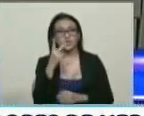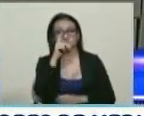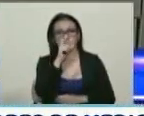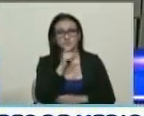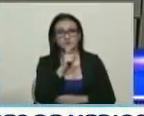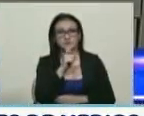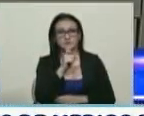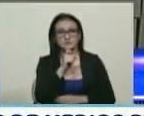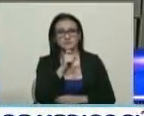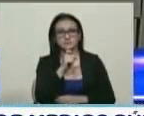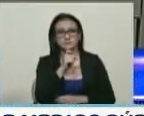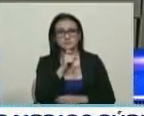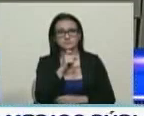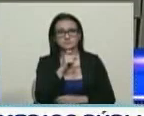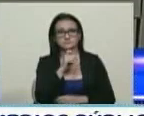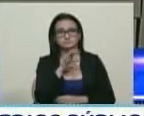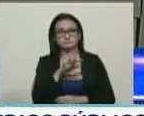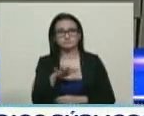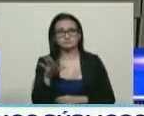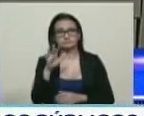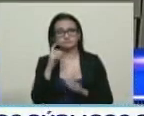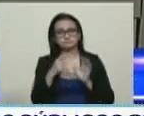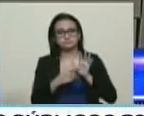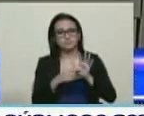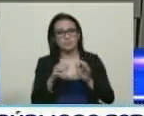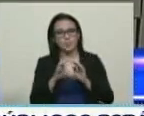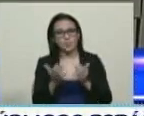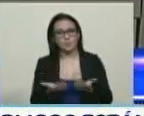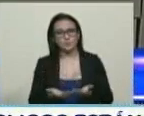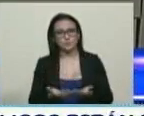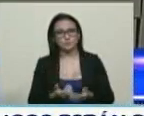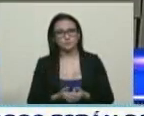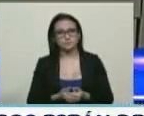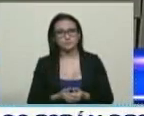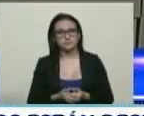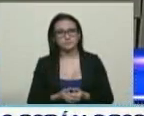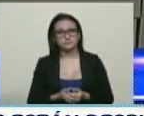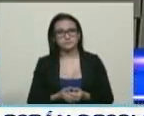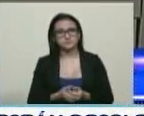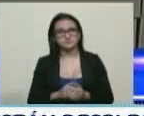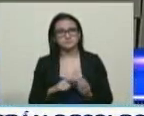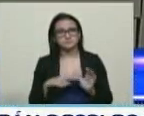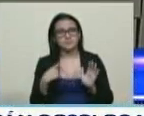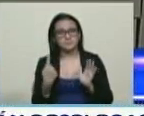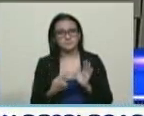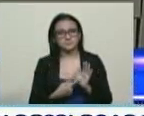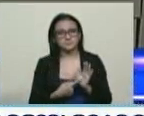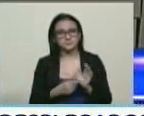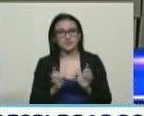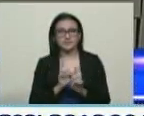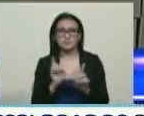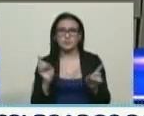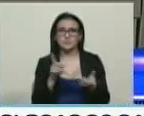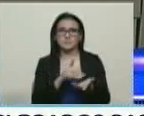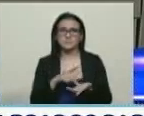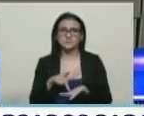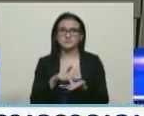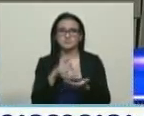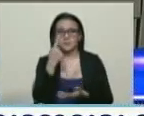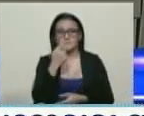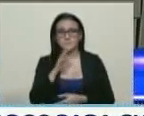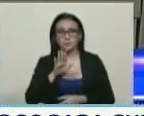2 años sea una referencia en el mundo entero. Una referencia plena de democracia participativa